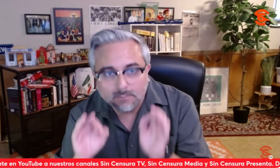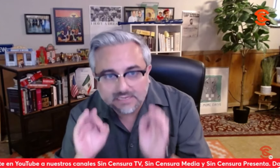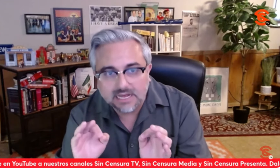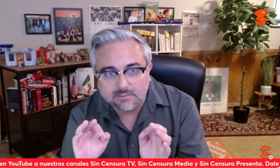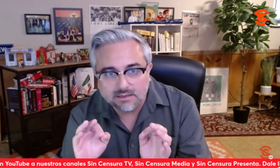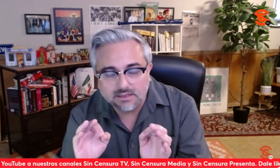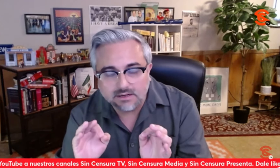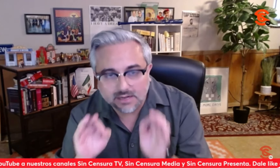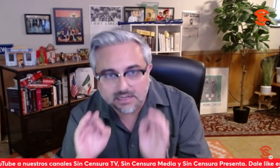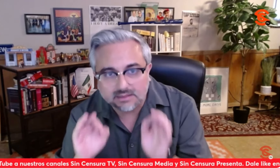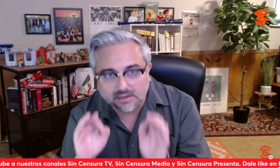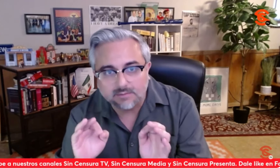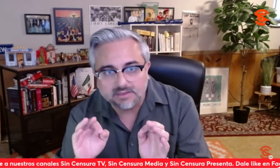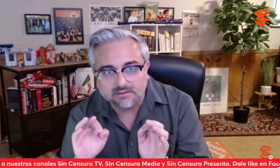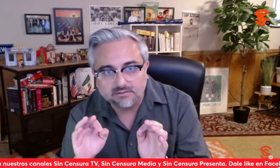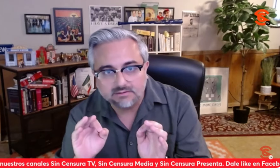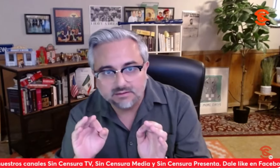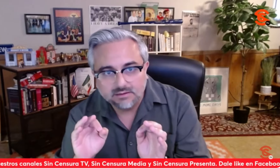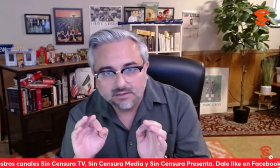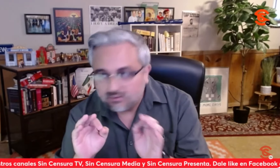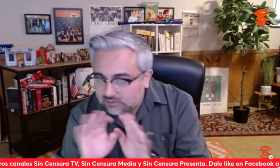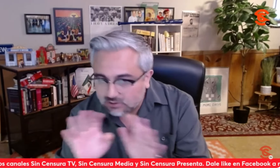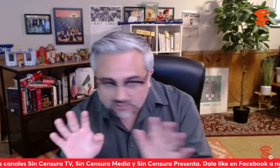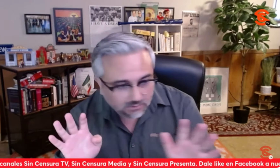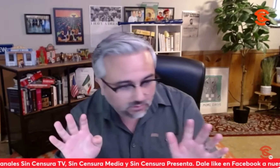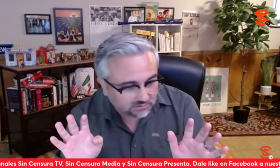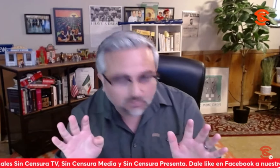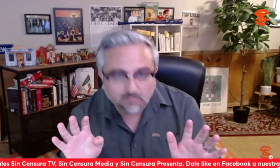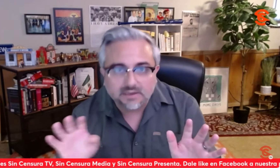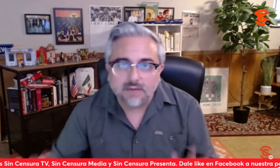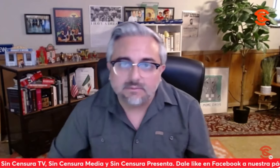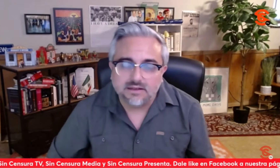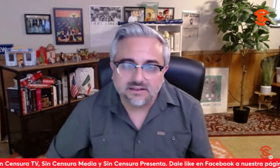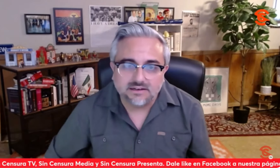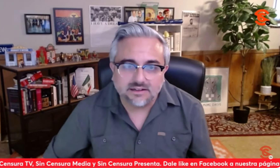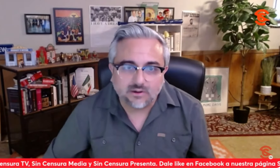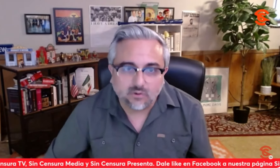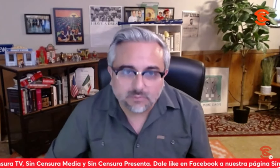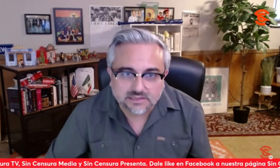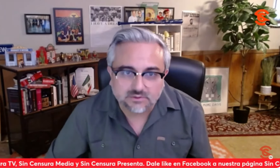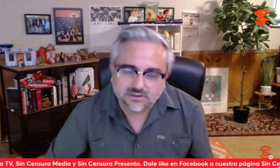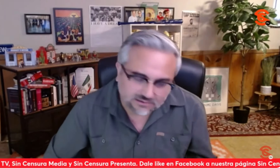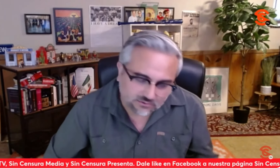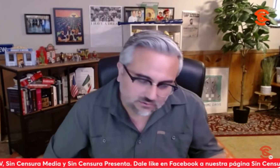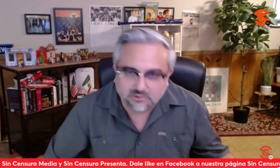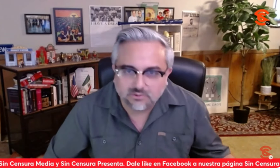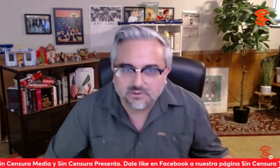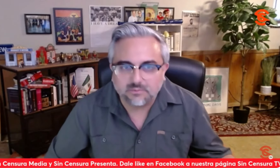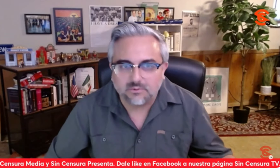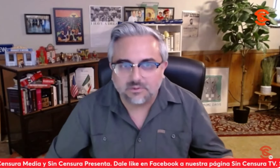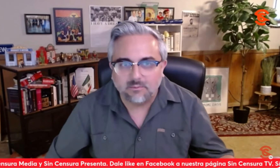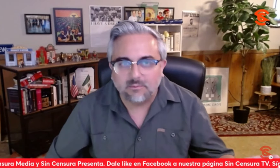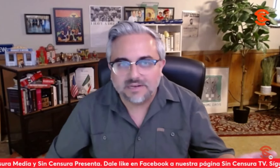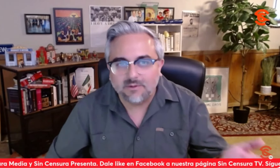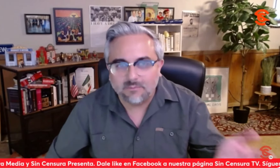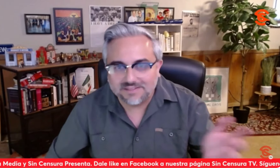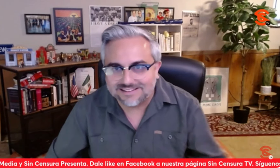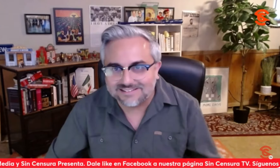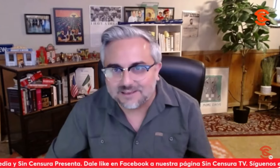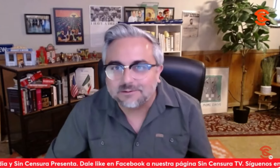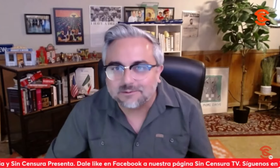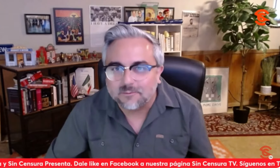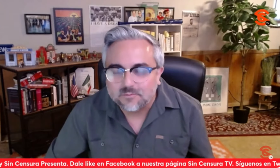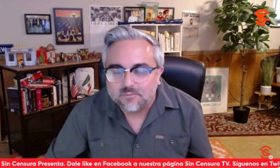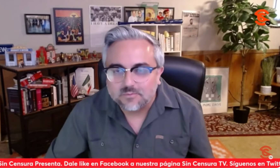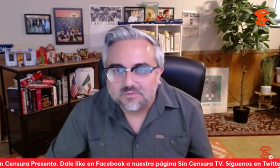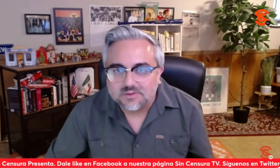¿eh? Abominable Reinaide Ramírez. Si usted no sabe lo que es abominable, le recomiendo que seguro sí lo sé, ¿no? Como el abominable hombre de